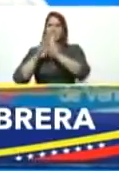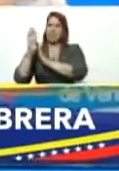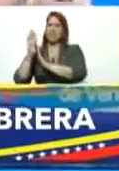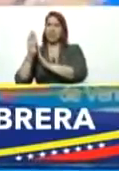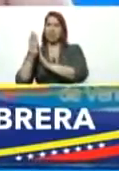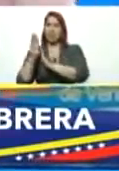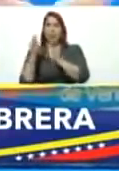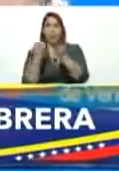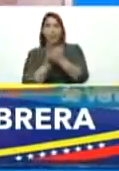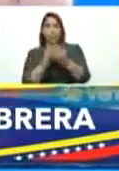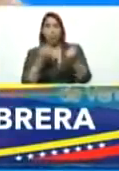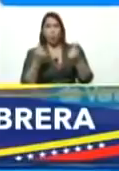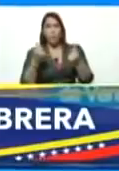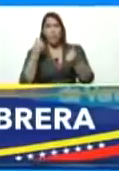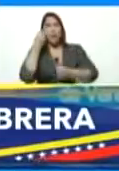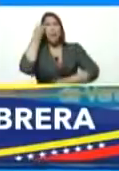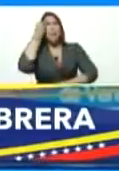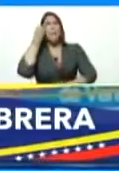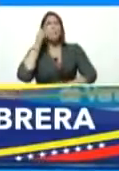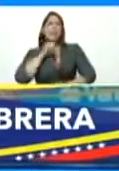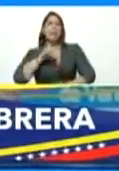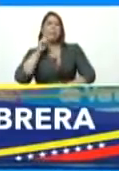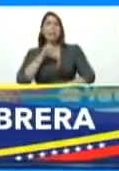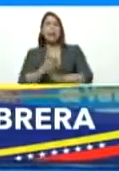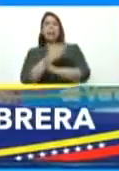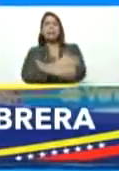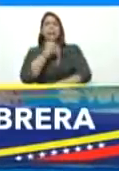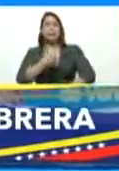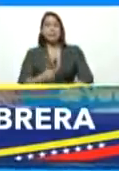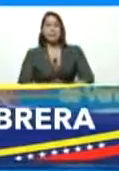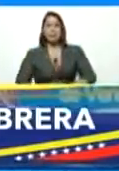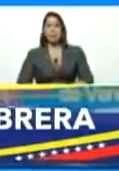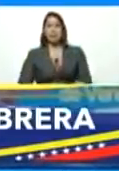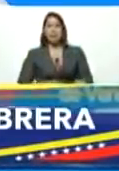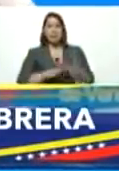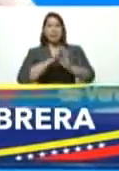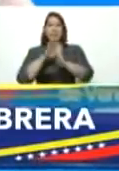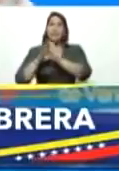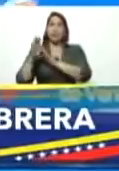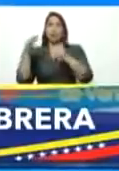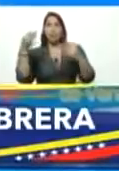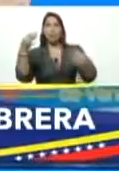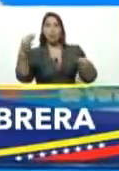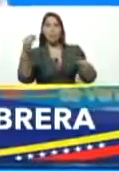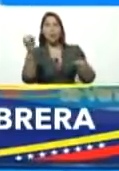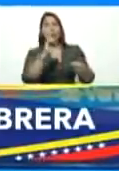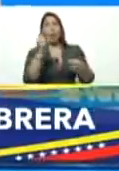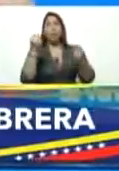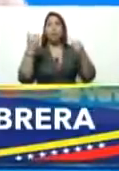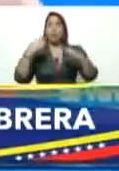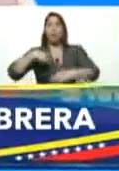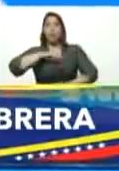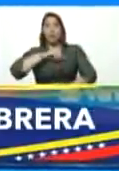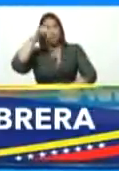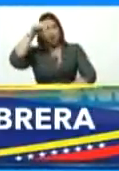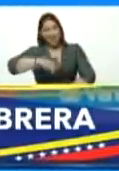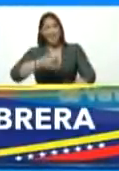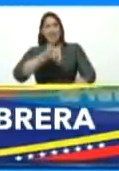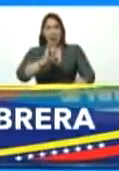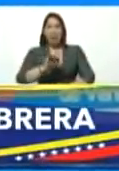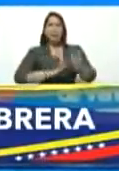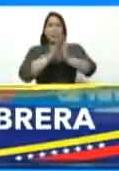que antes se decía el crecimiento de los papeles o de números falso aquí no aquí en el